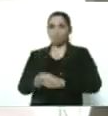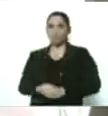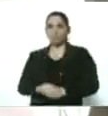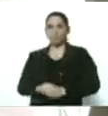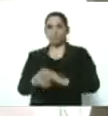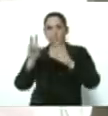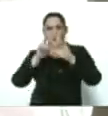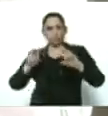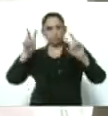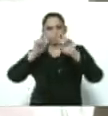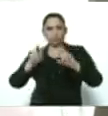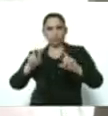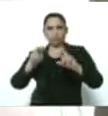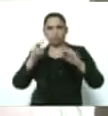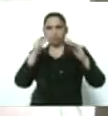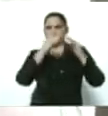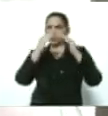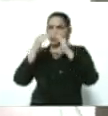pesquisa masiva,